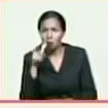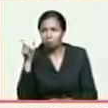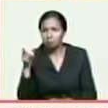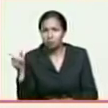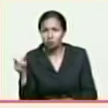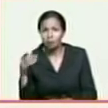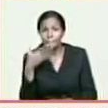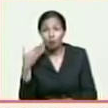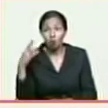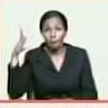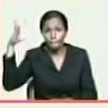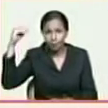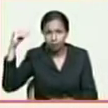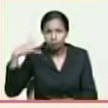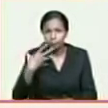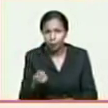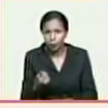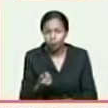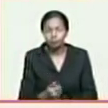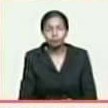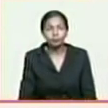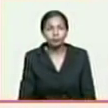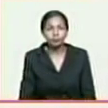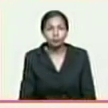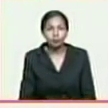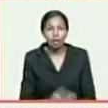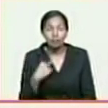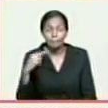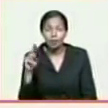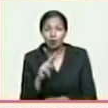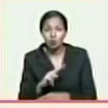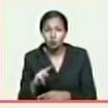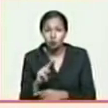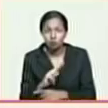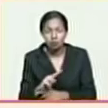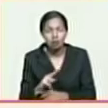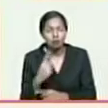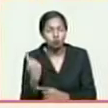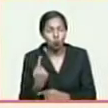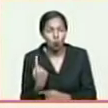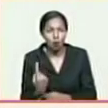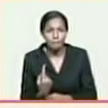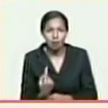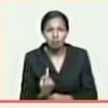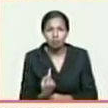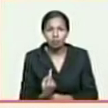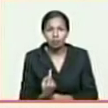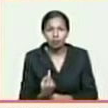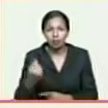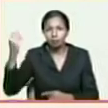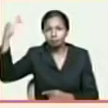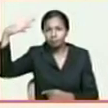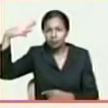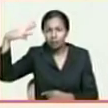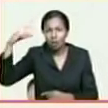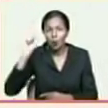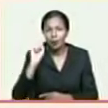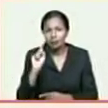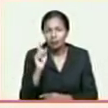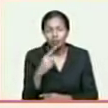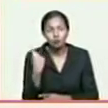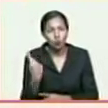acondicionado. Traten de utilizar el número necesario de luces y no exageren en